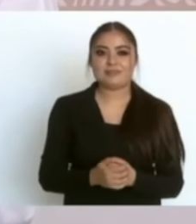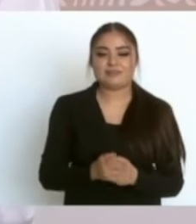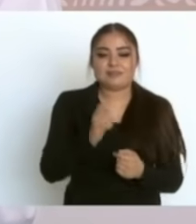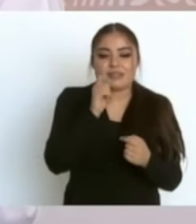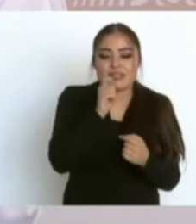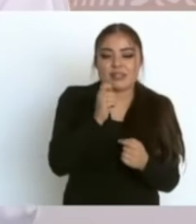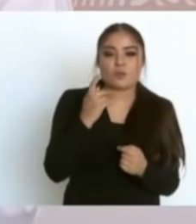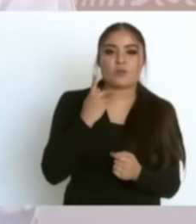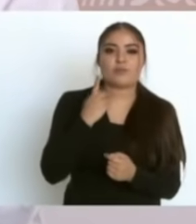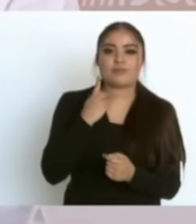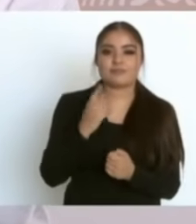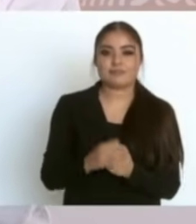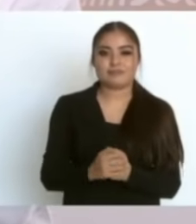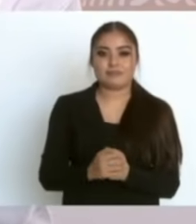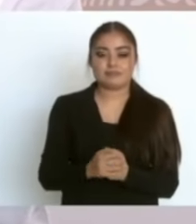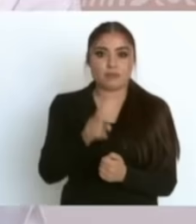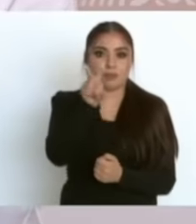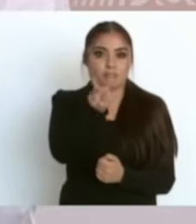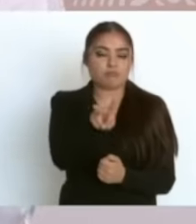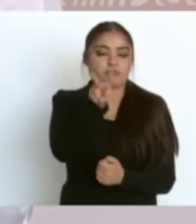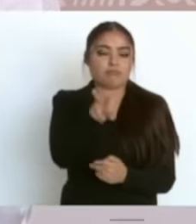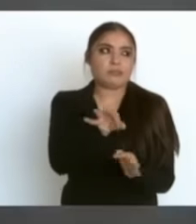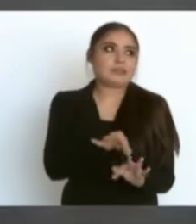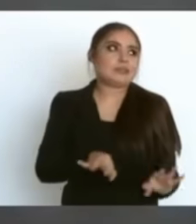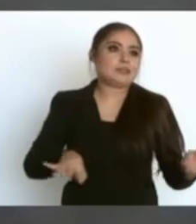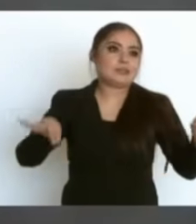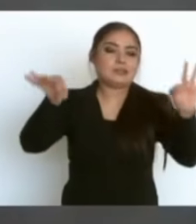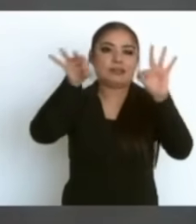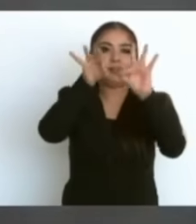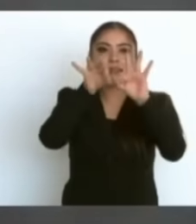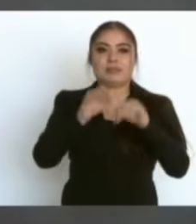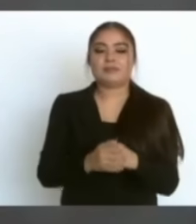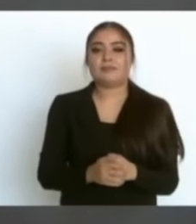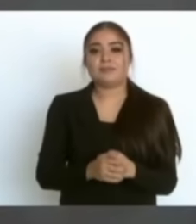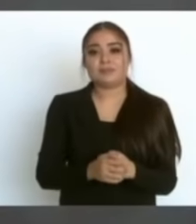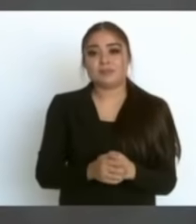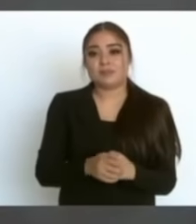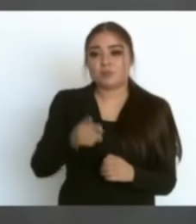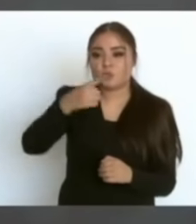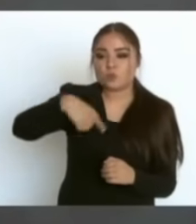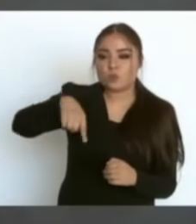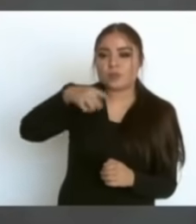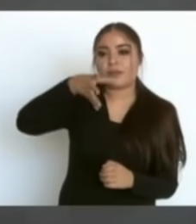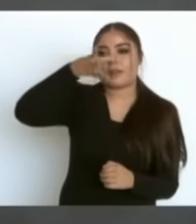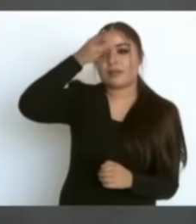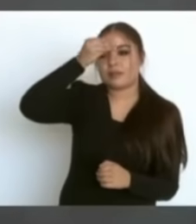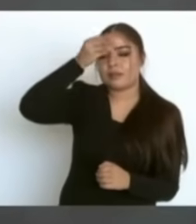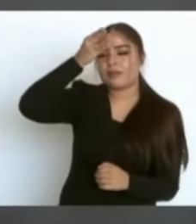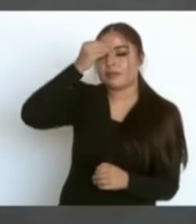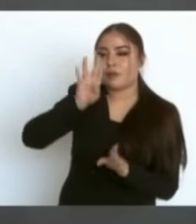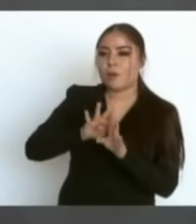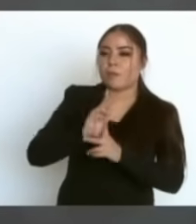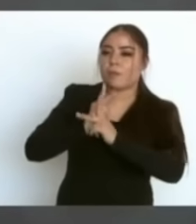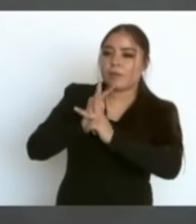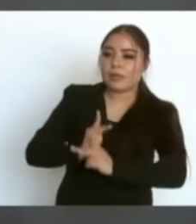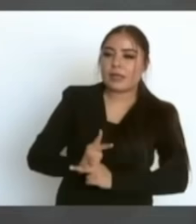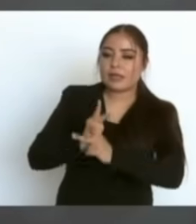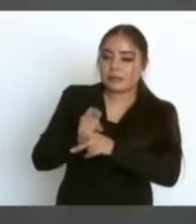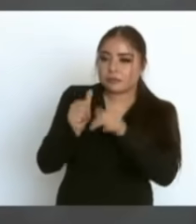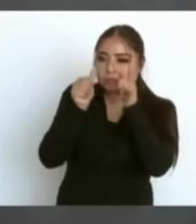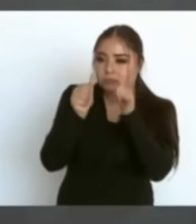política pero es muy importante tener paciencia saber escuchar una de las características más